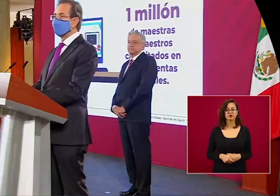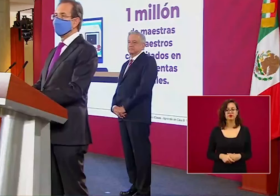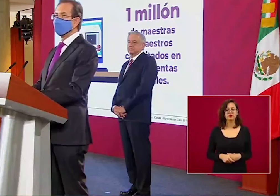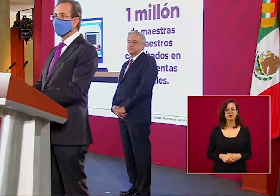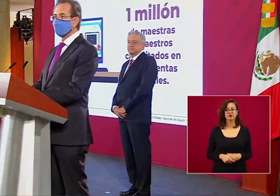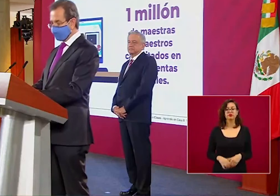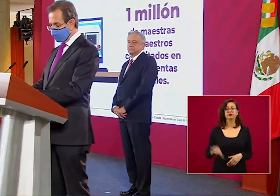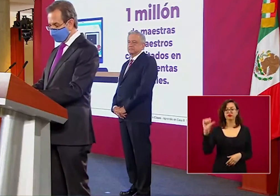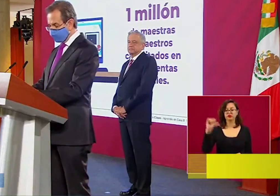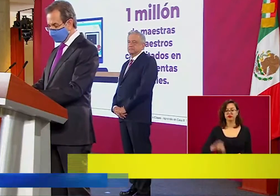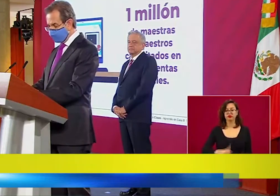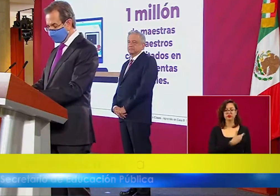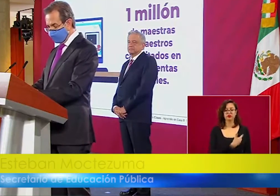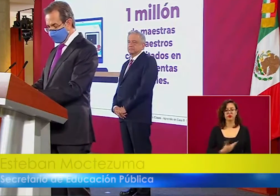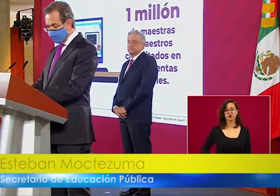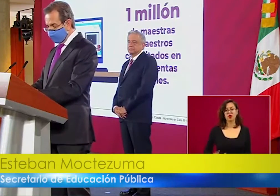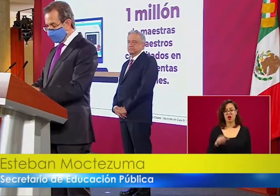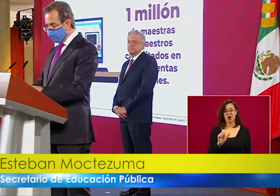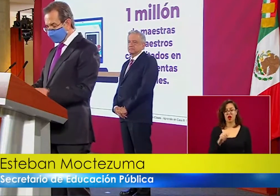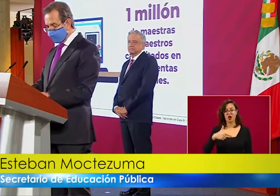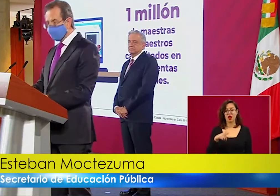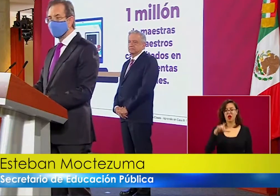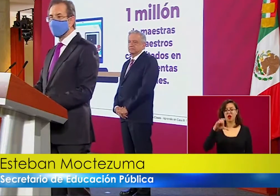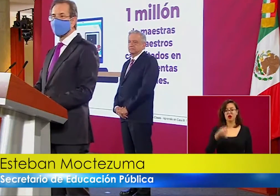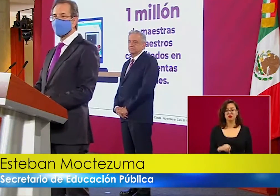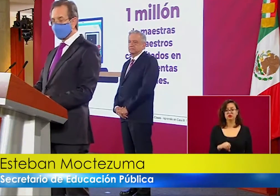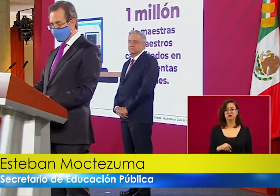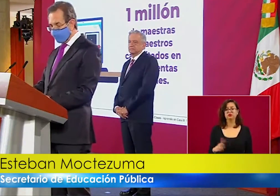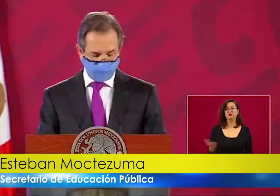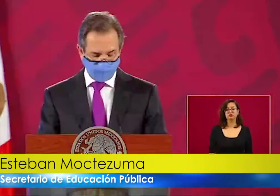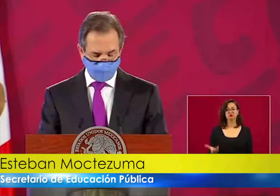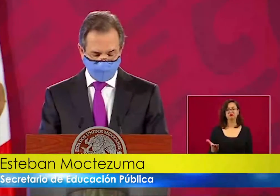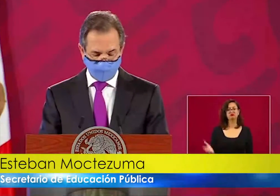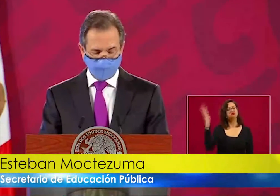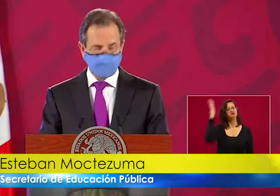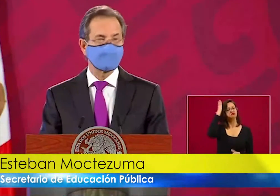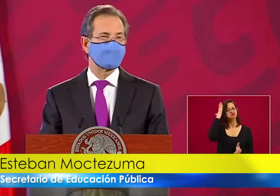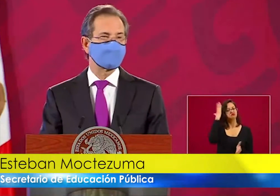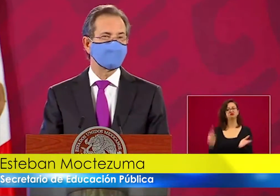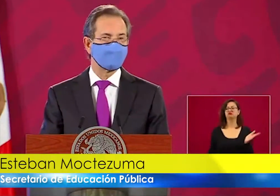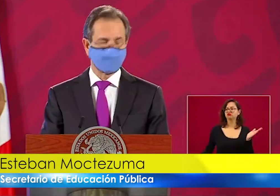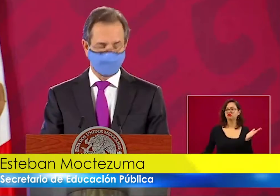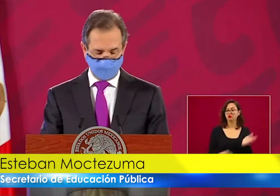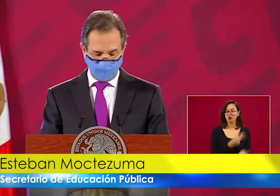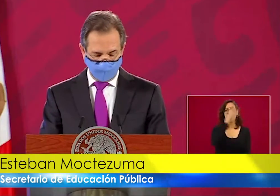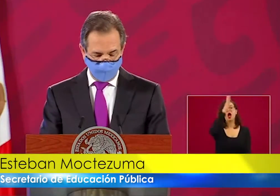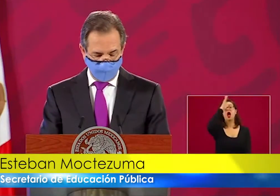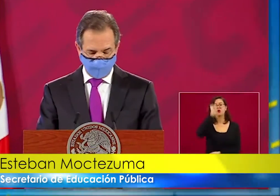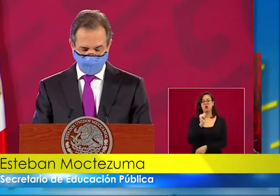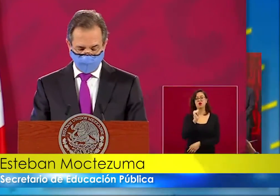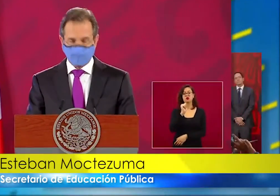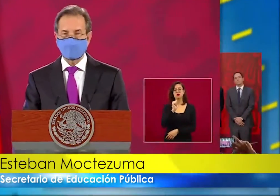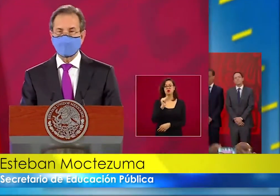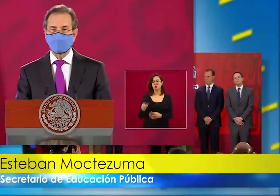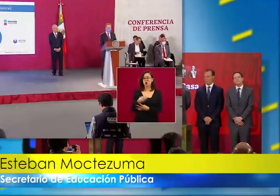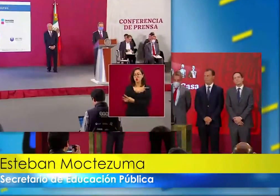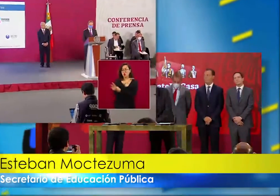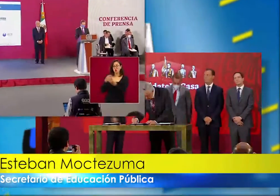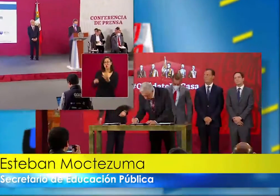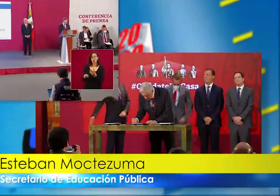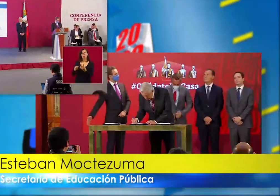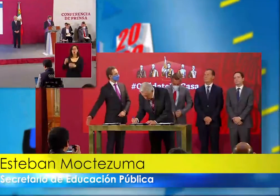presidente López Obrador encabeza la firma de un acuerdo de concertación con cuatro